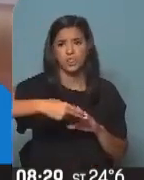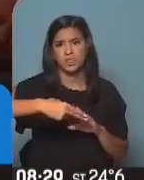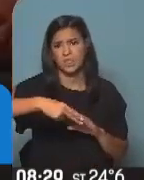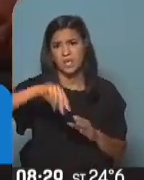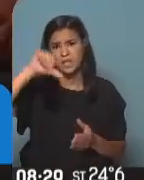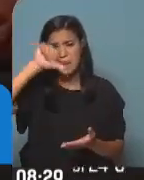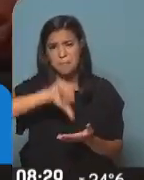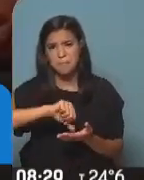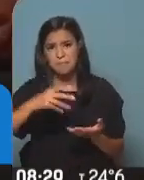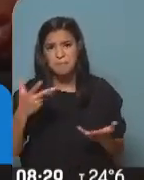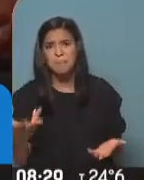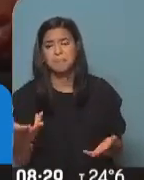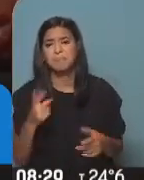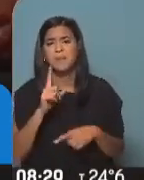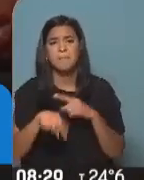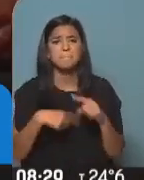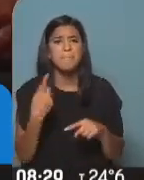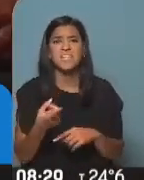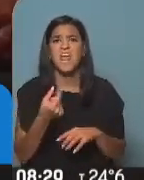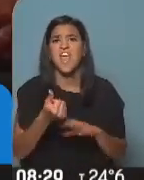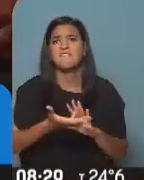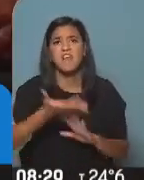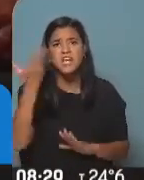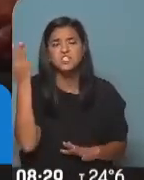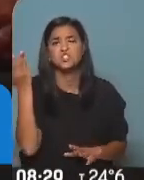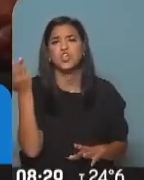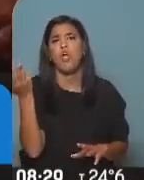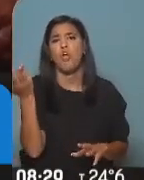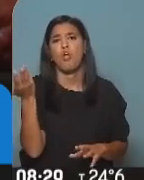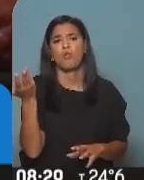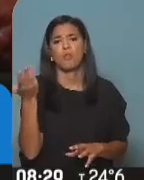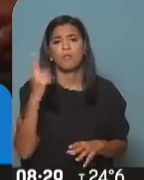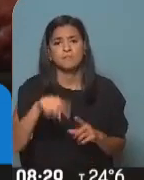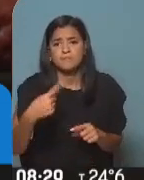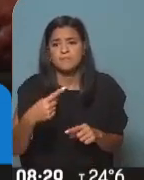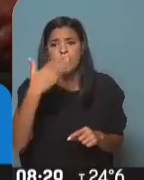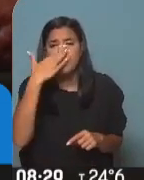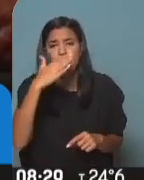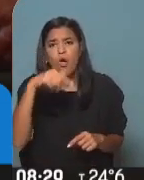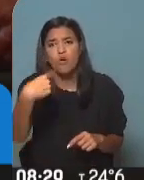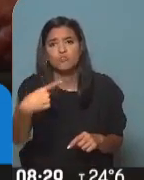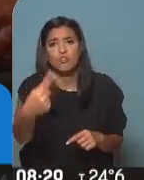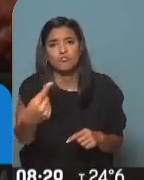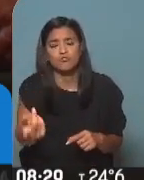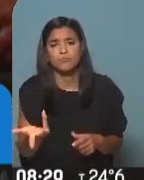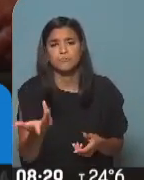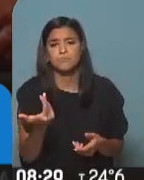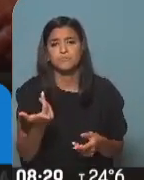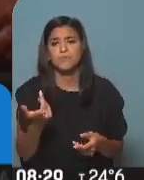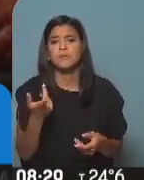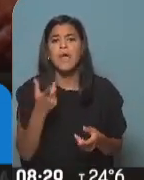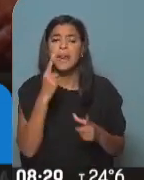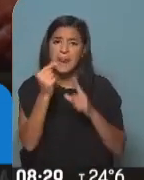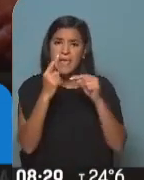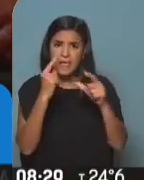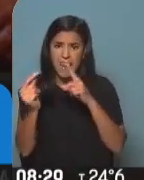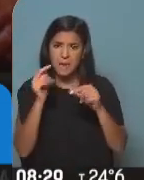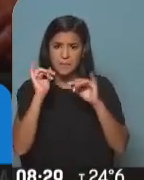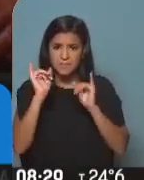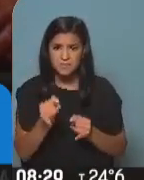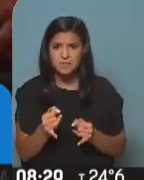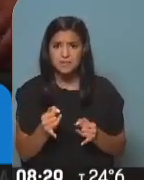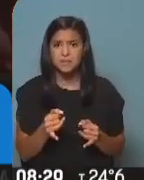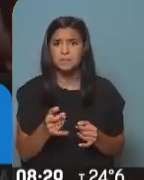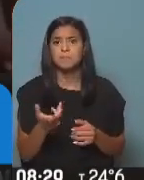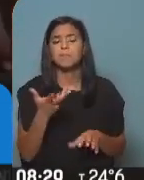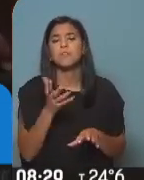país, y mañana es la inflación, y después es otra cosa. El ciudadano reclama, por supuesto que reclama. Lo